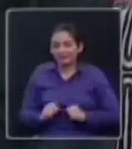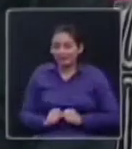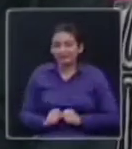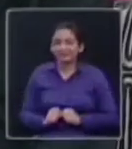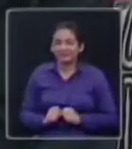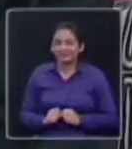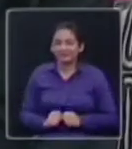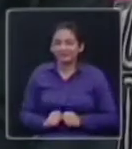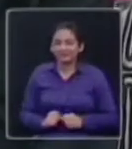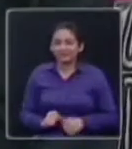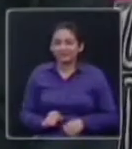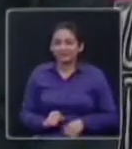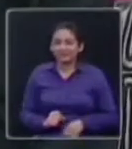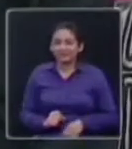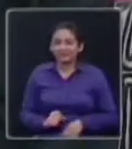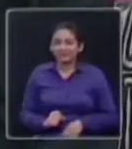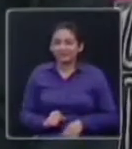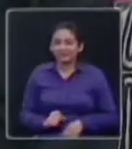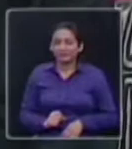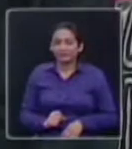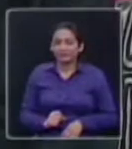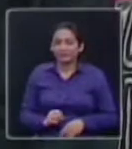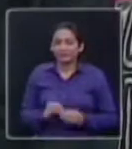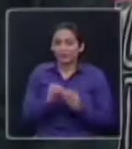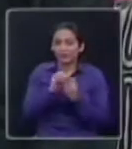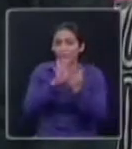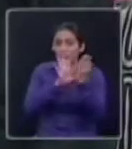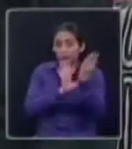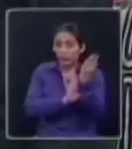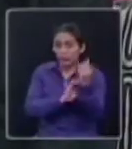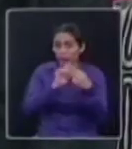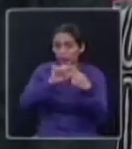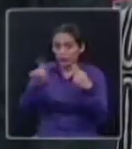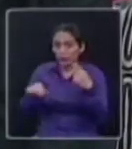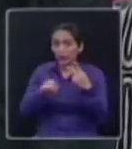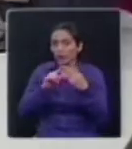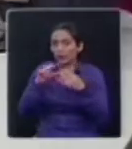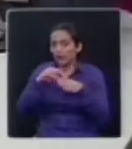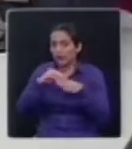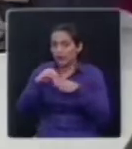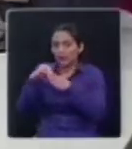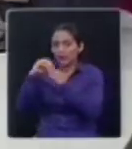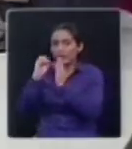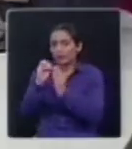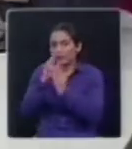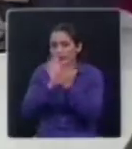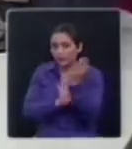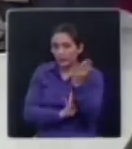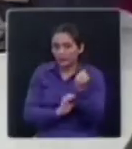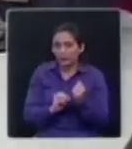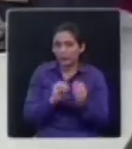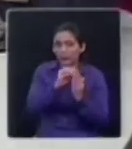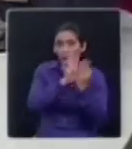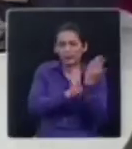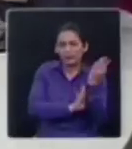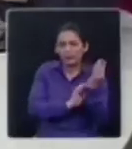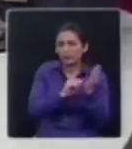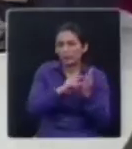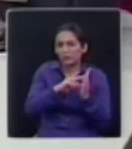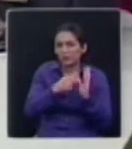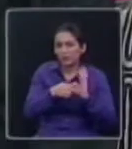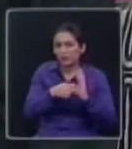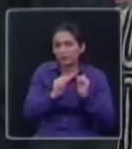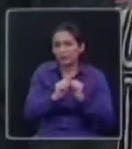van las cosas. Claro. Una cosa es proyecto y otra cosa es la dirección del proyecto. El proyecto es el producto, entregable, y la